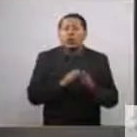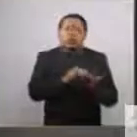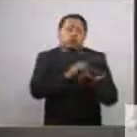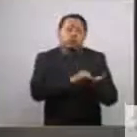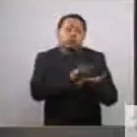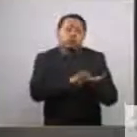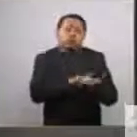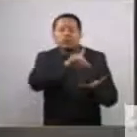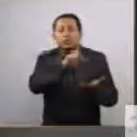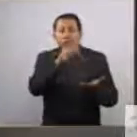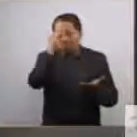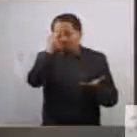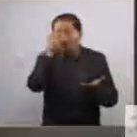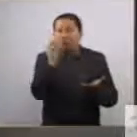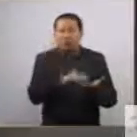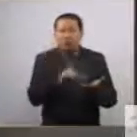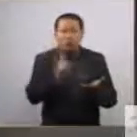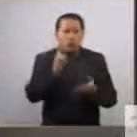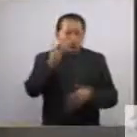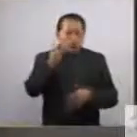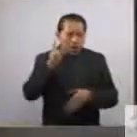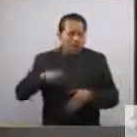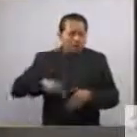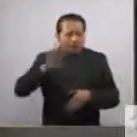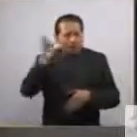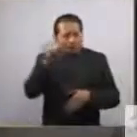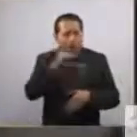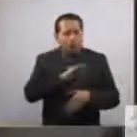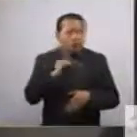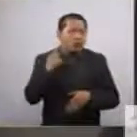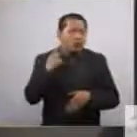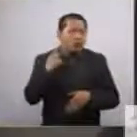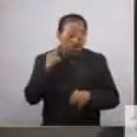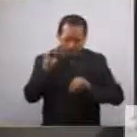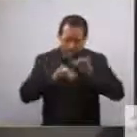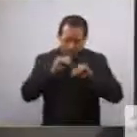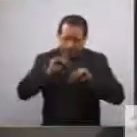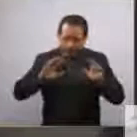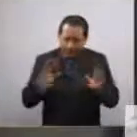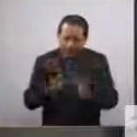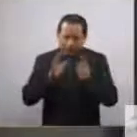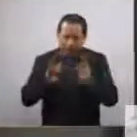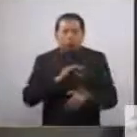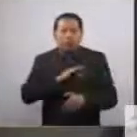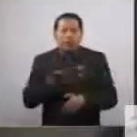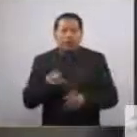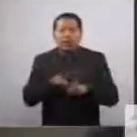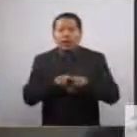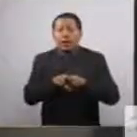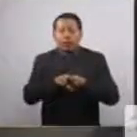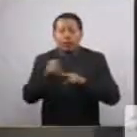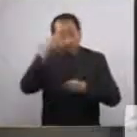ojalá que el gobierno federal tenga voluntad política para impulsar políticas públicas que garanticen a nuestros hermanos